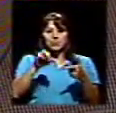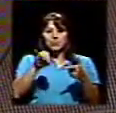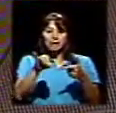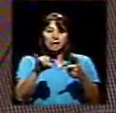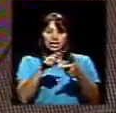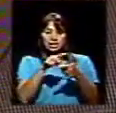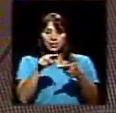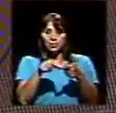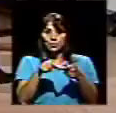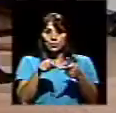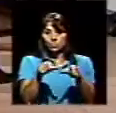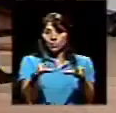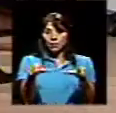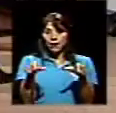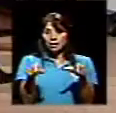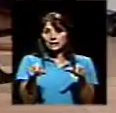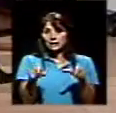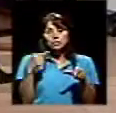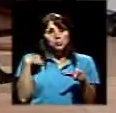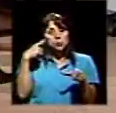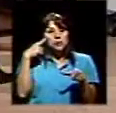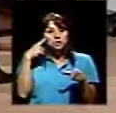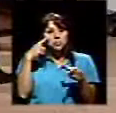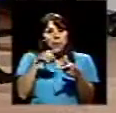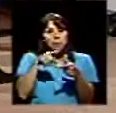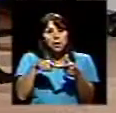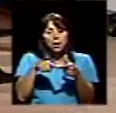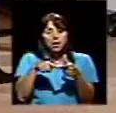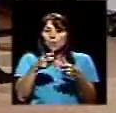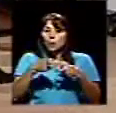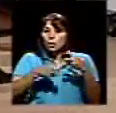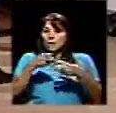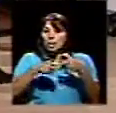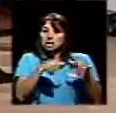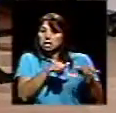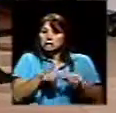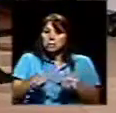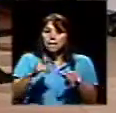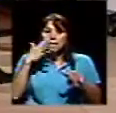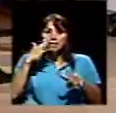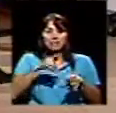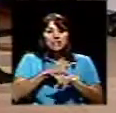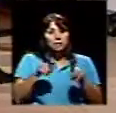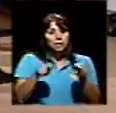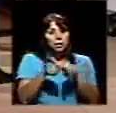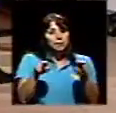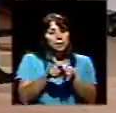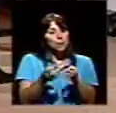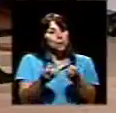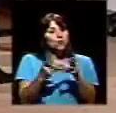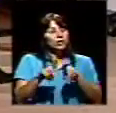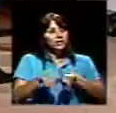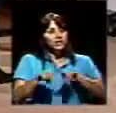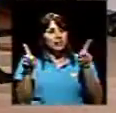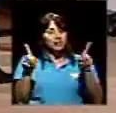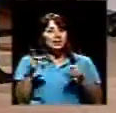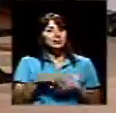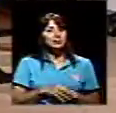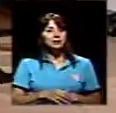problemáticas, algunas problemáticas comunes y otras aspectos políticos diferentes. No sé cómo ven ustedes ese